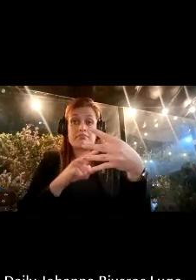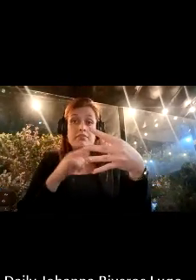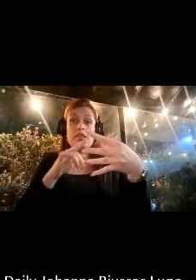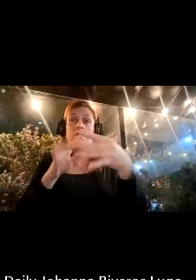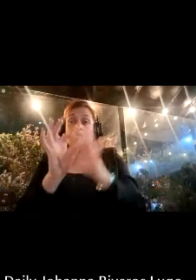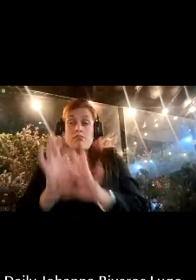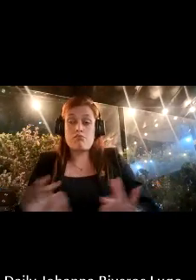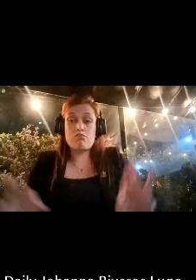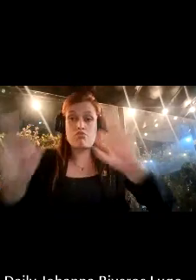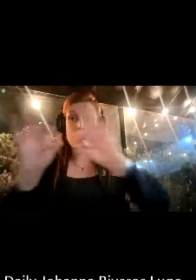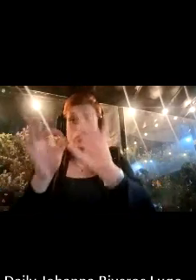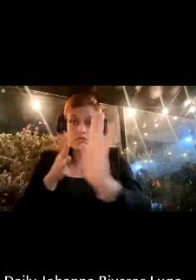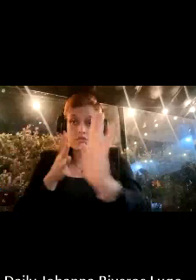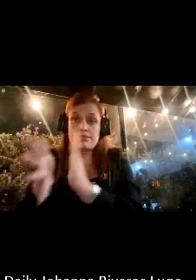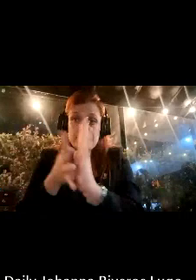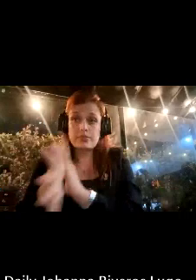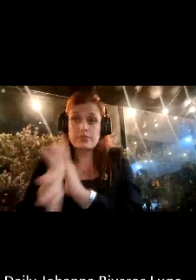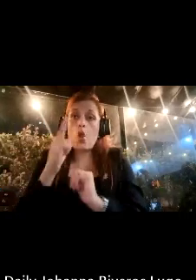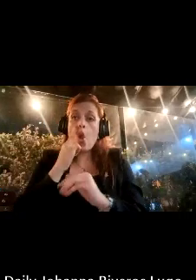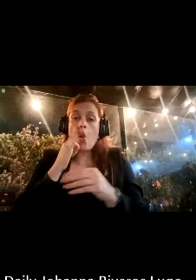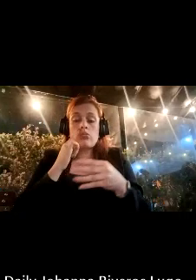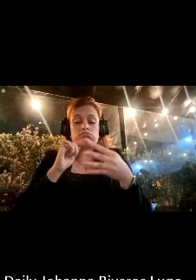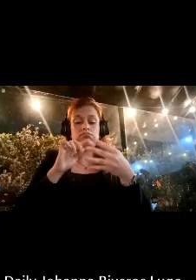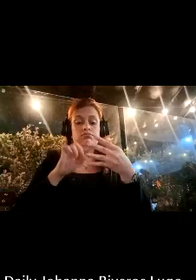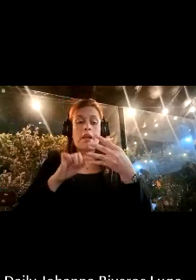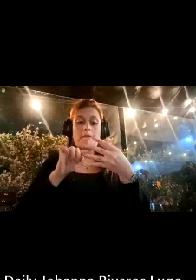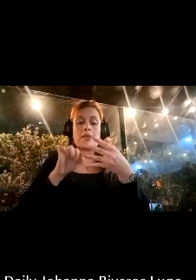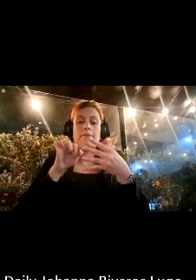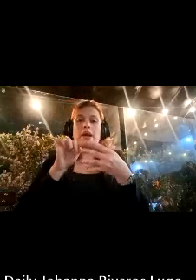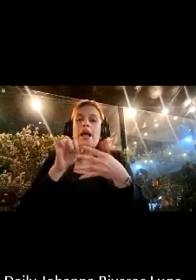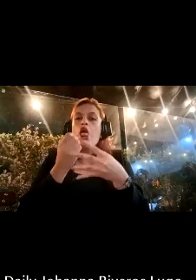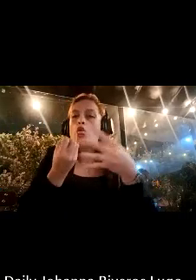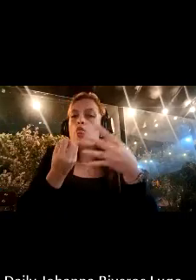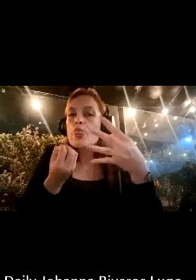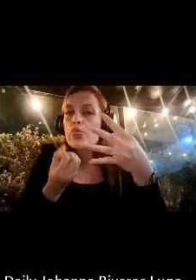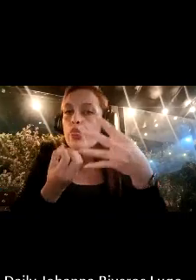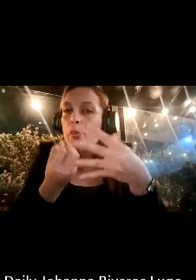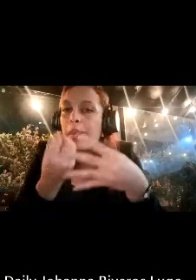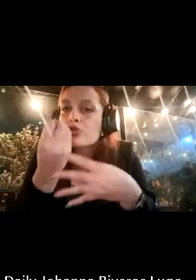son las magnitudes físicas y sistema de unidades.